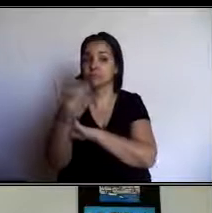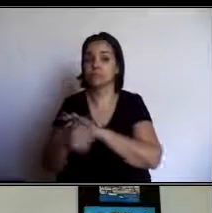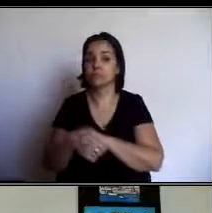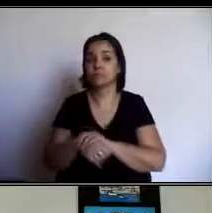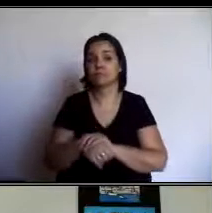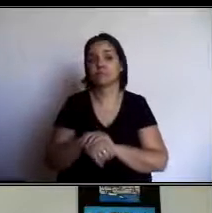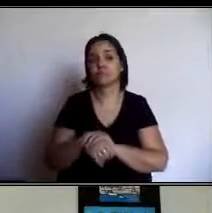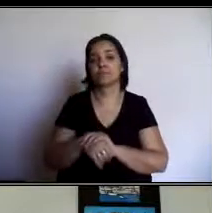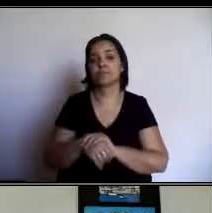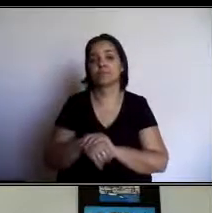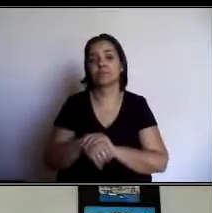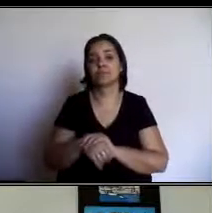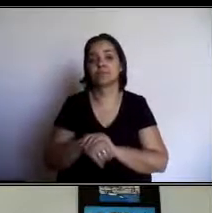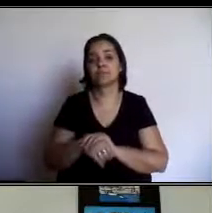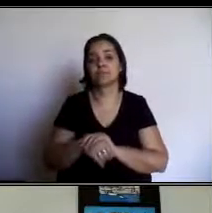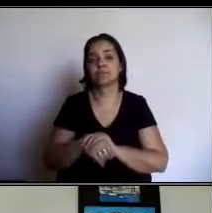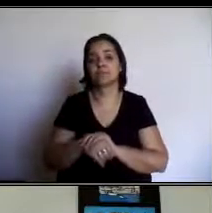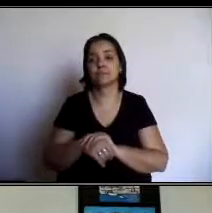Rocío.